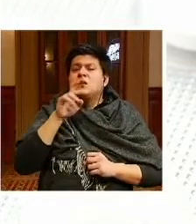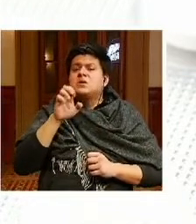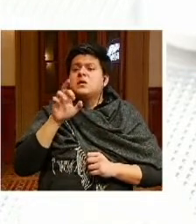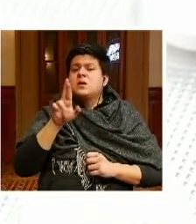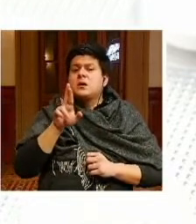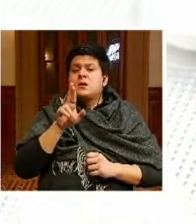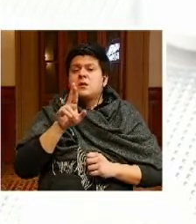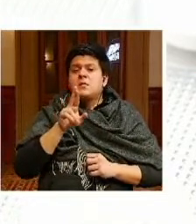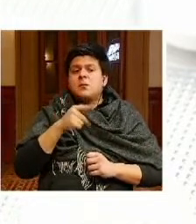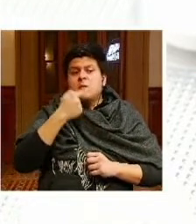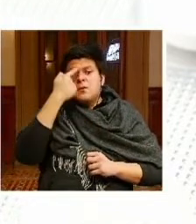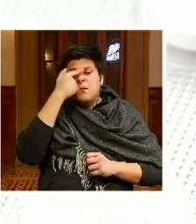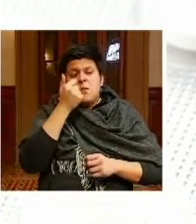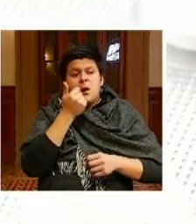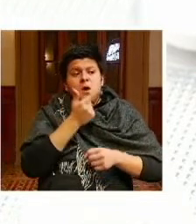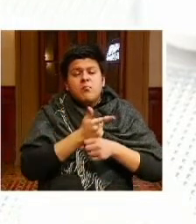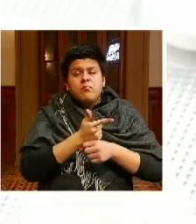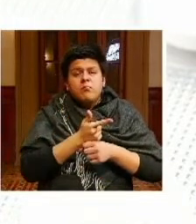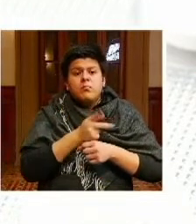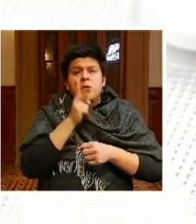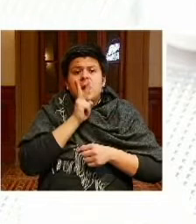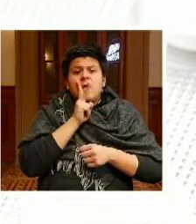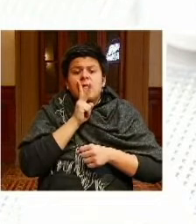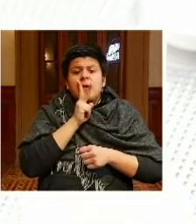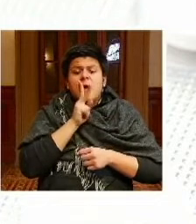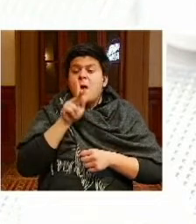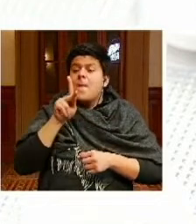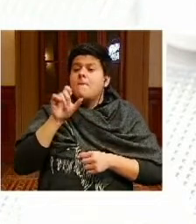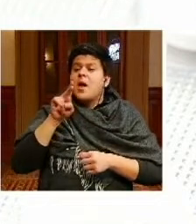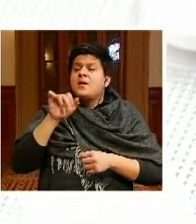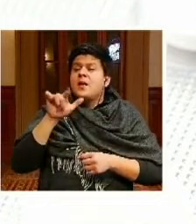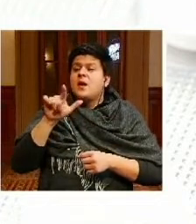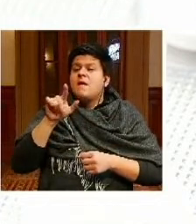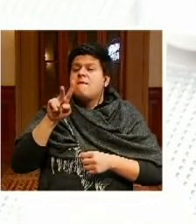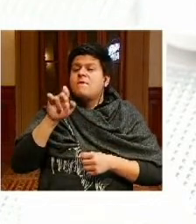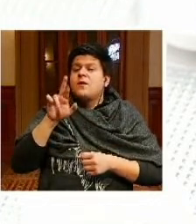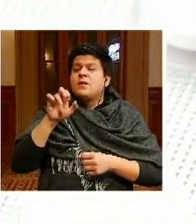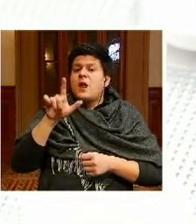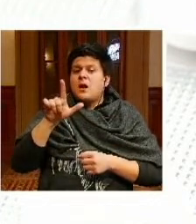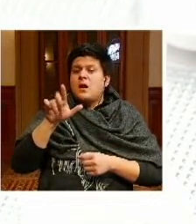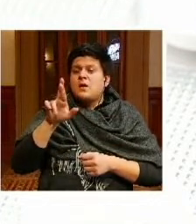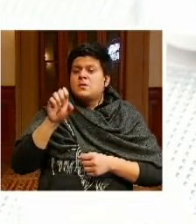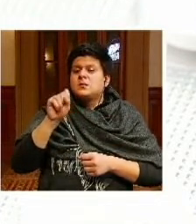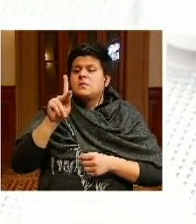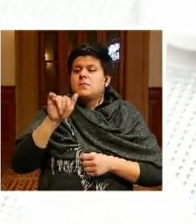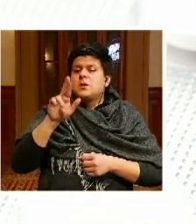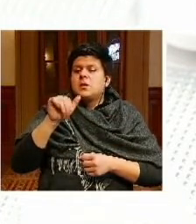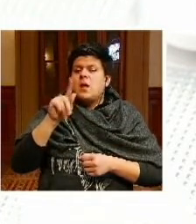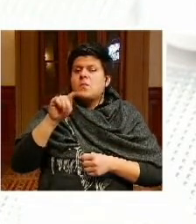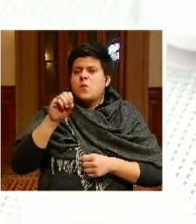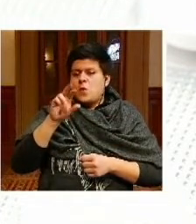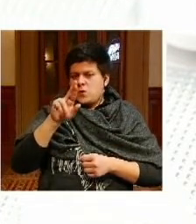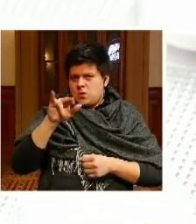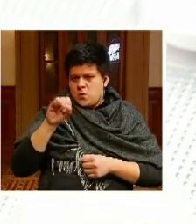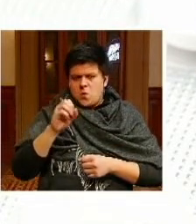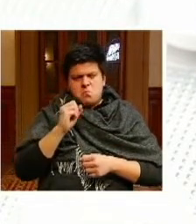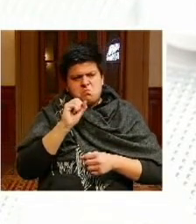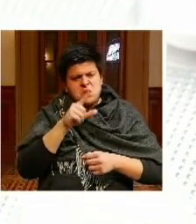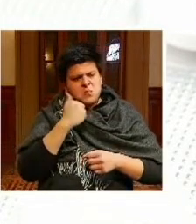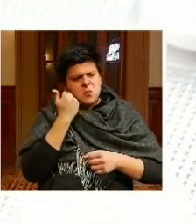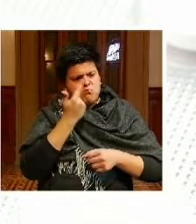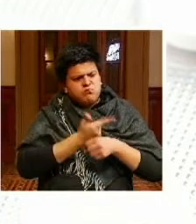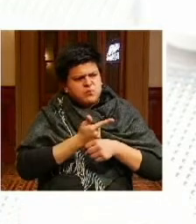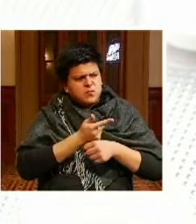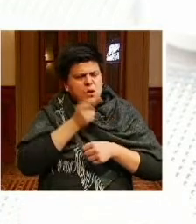detección de panel viral respiratorio y ese panel viral respiratorio ahí nos detecta si